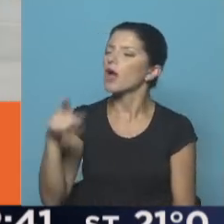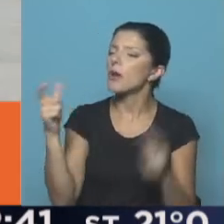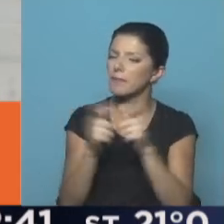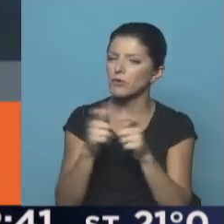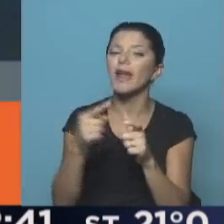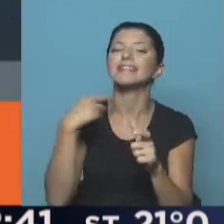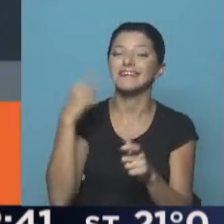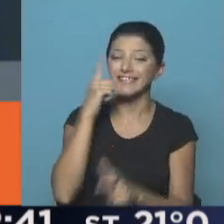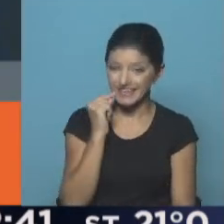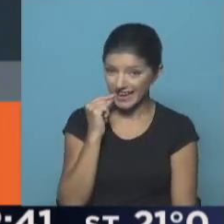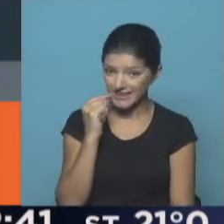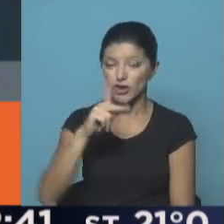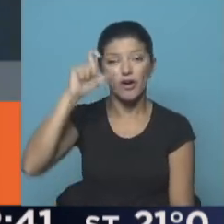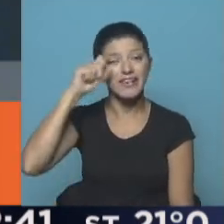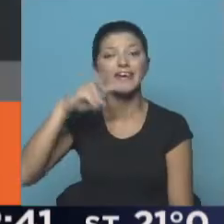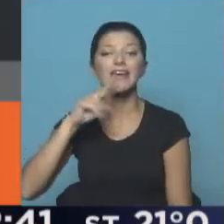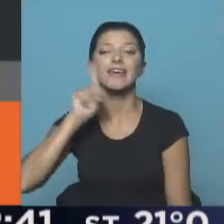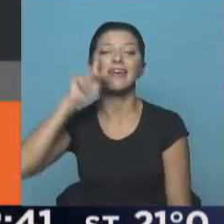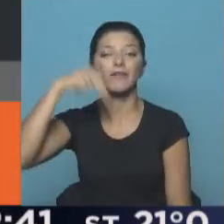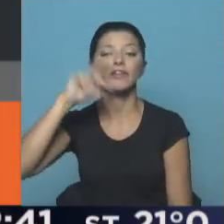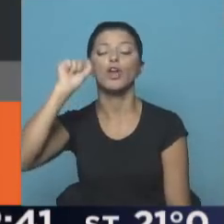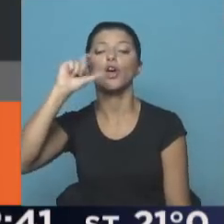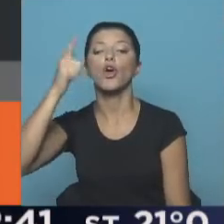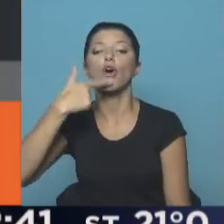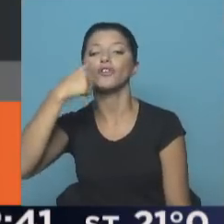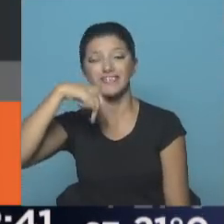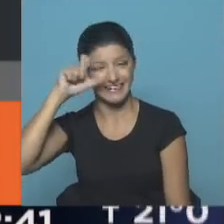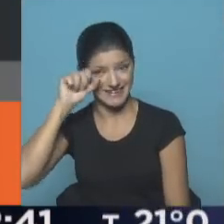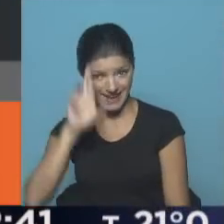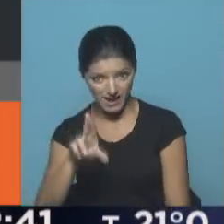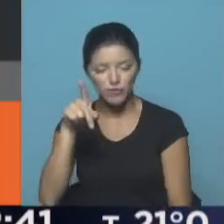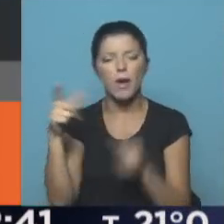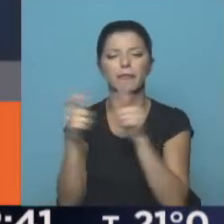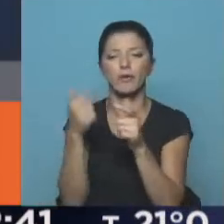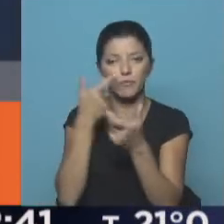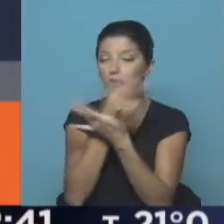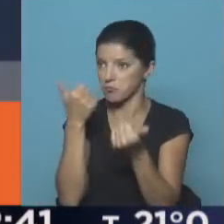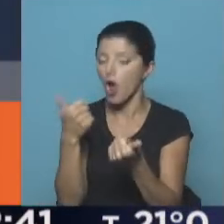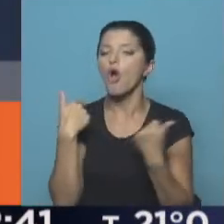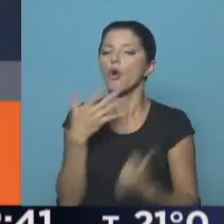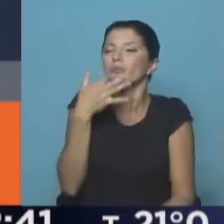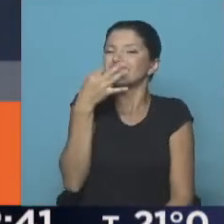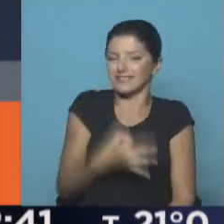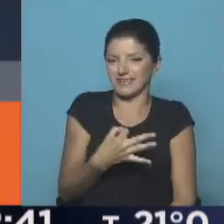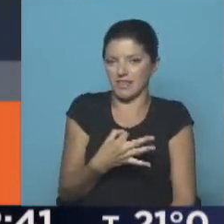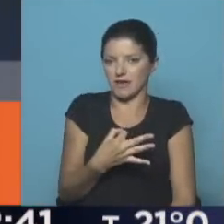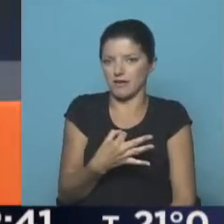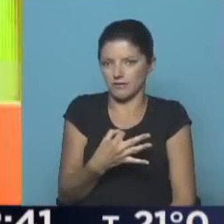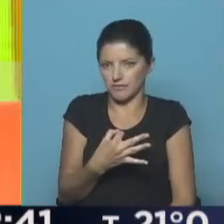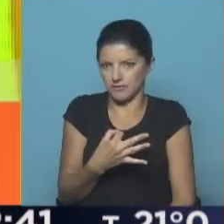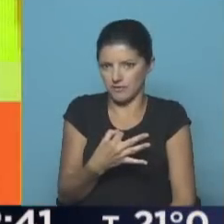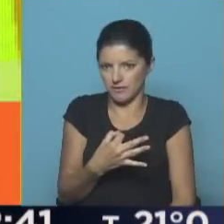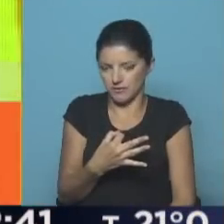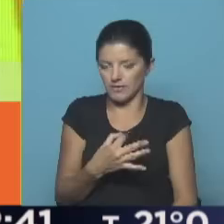con Kevin Costner, donde se ve muy bien, es un ejemplo claro de proceso de toma de decisiones, se suele estudiar esa crisis